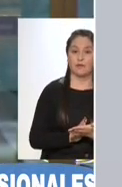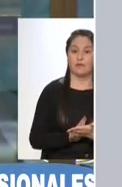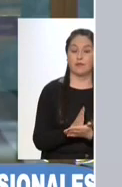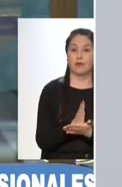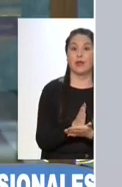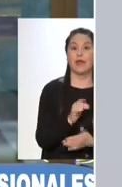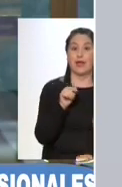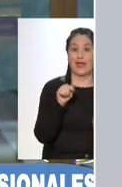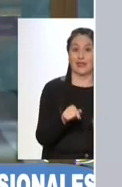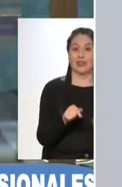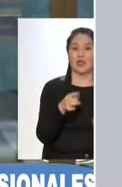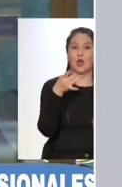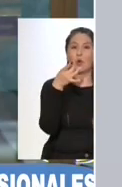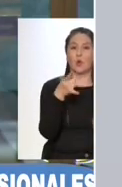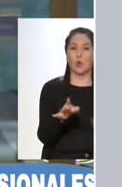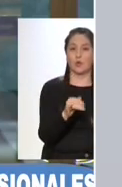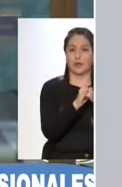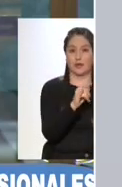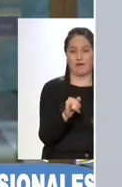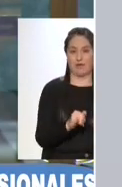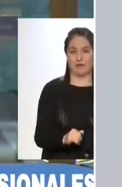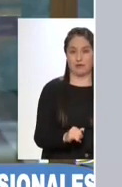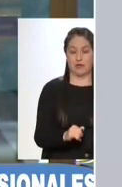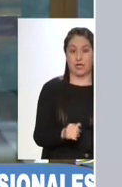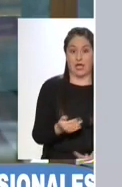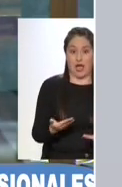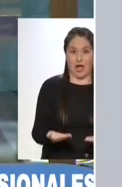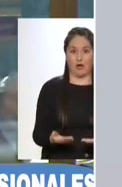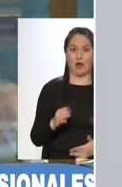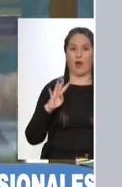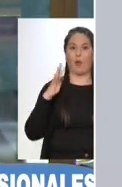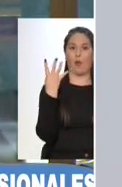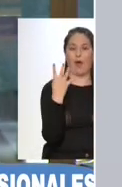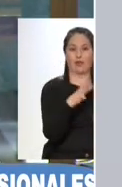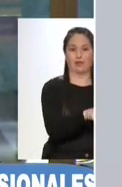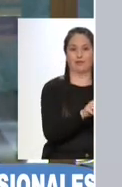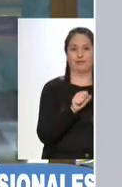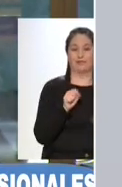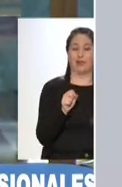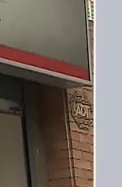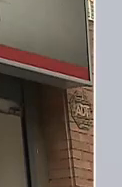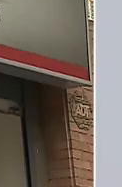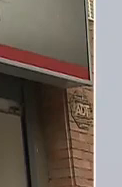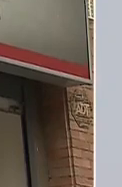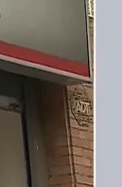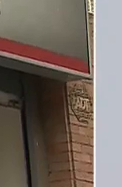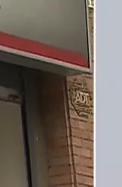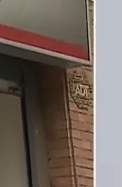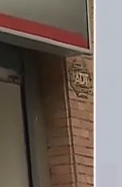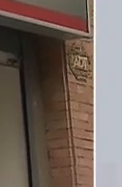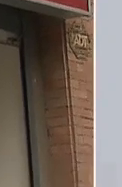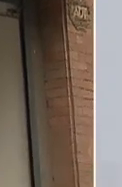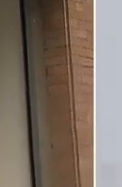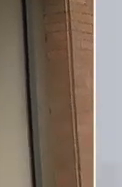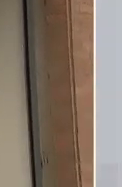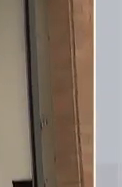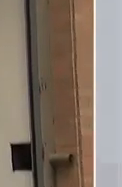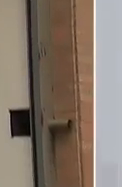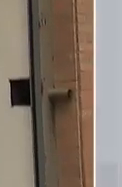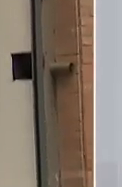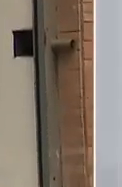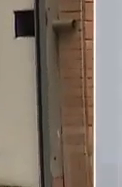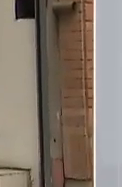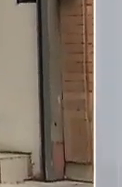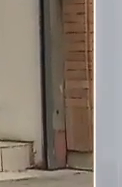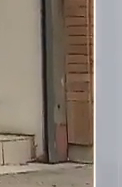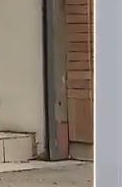en 10, 5 años más, sino inmediatamente, y el gobierno no ha querido colocarse de día. Entonces, al final, ¿qué es lo que ocurre? El gobierno está